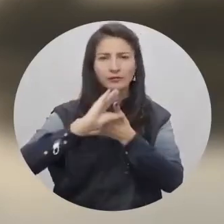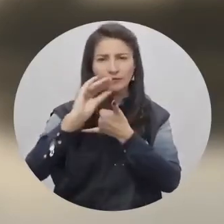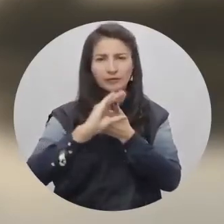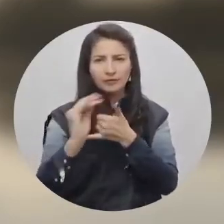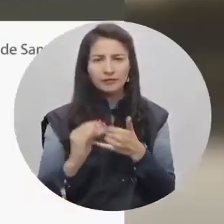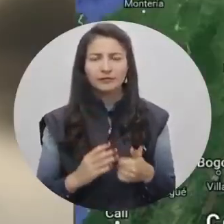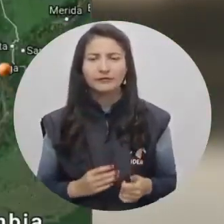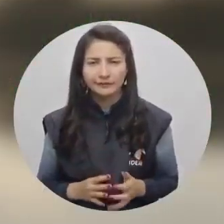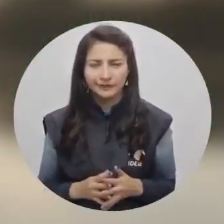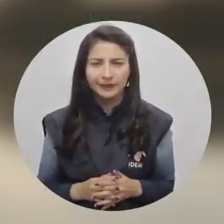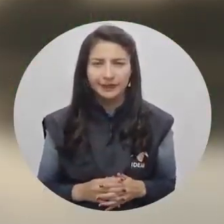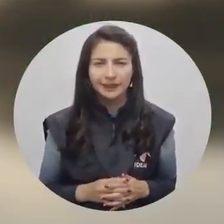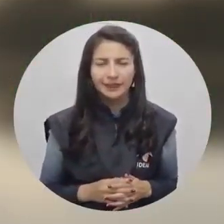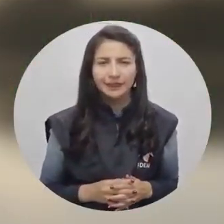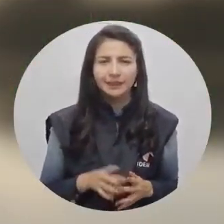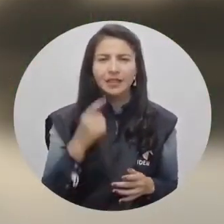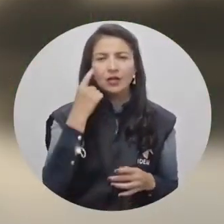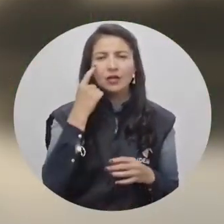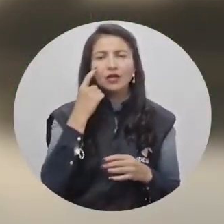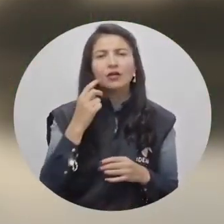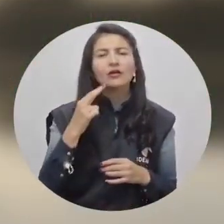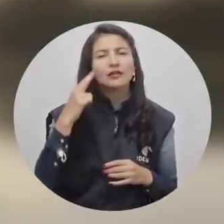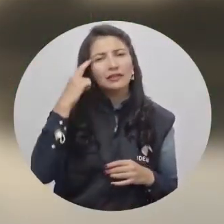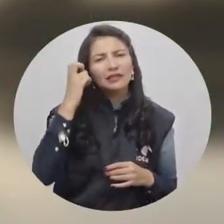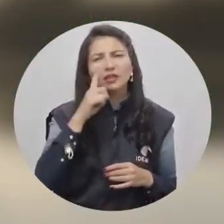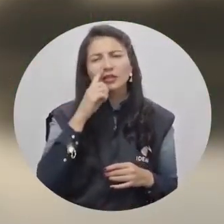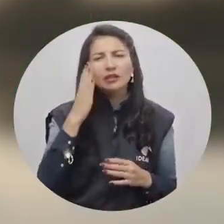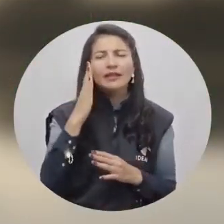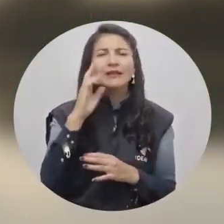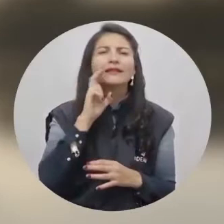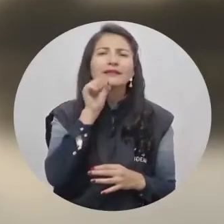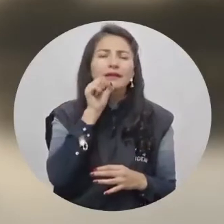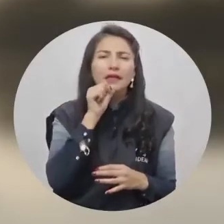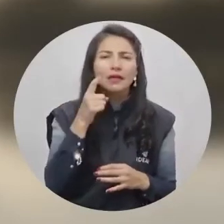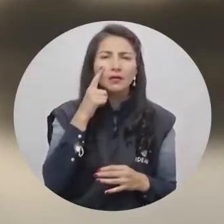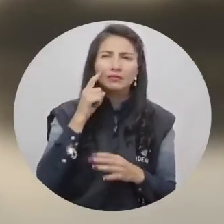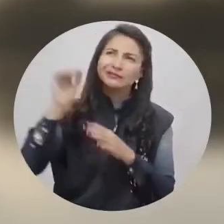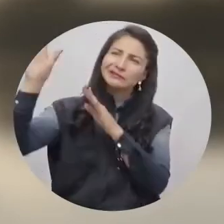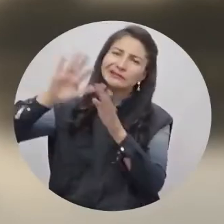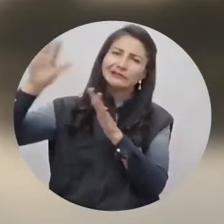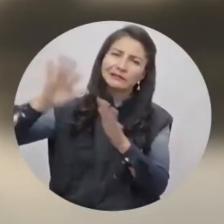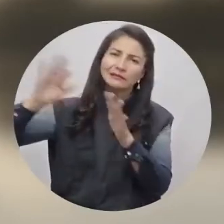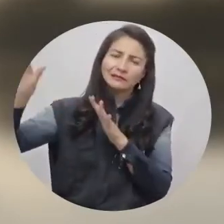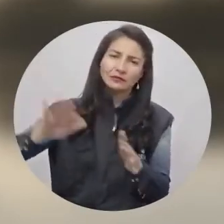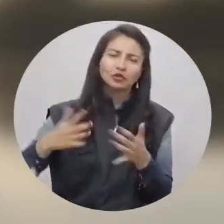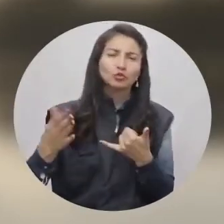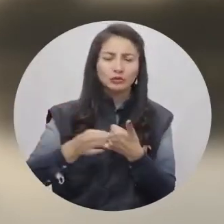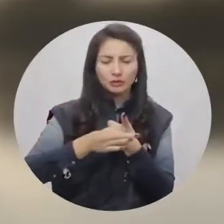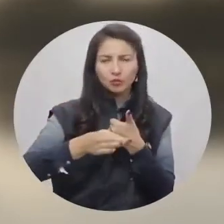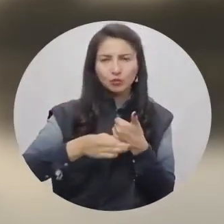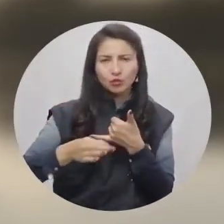Hay alerta naranja por probabilidad de deslizamientos de tierra en municipios de norte de Santander.